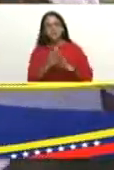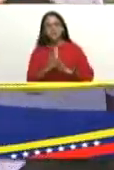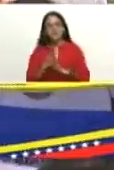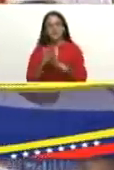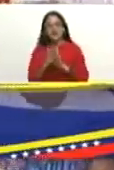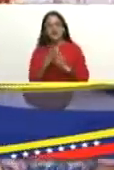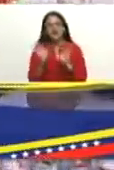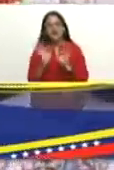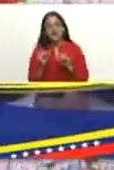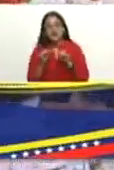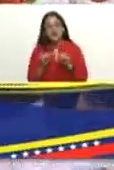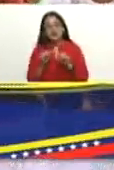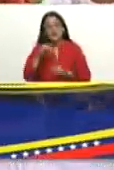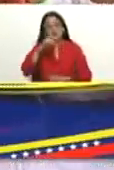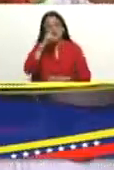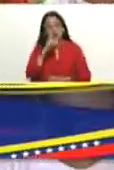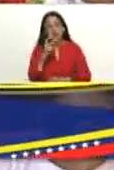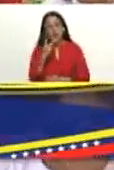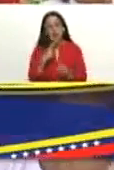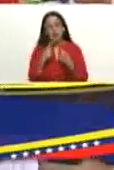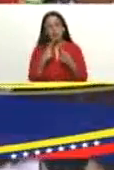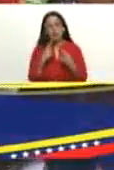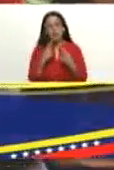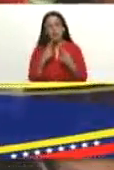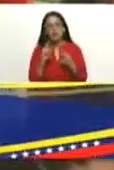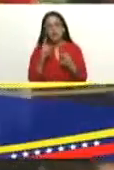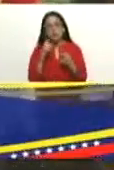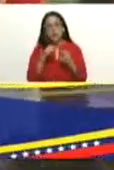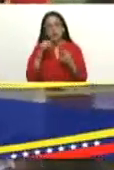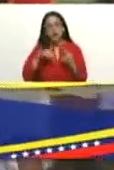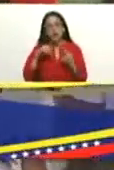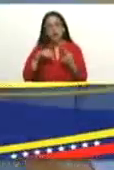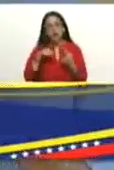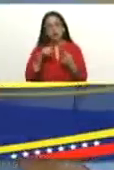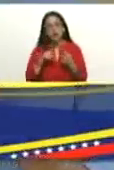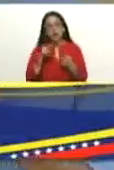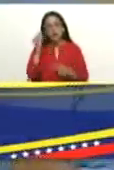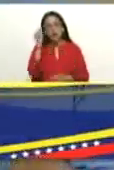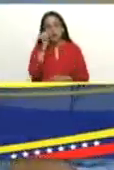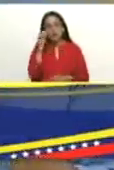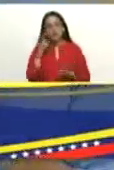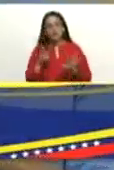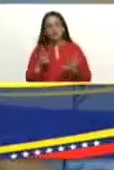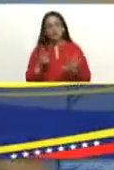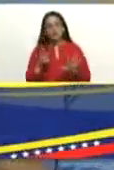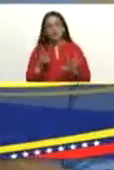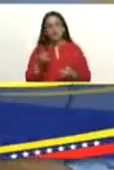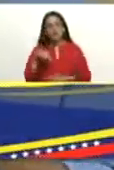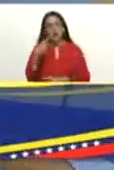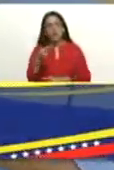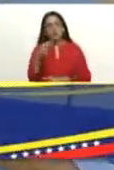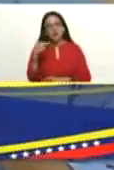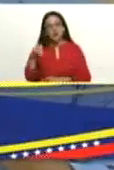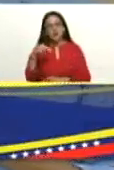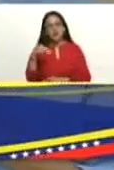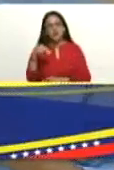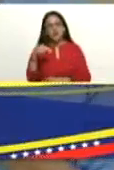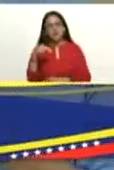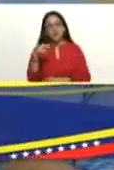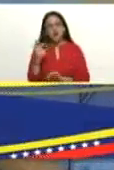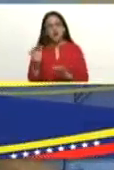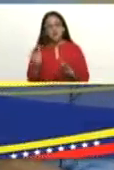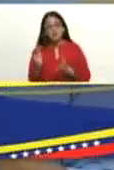método permanente. Este año vamos a hacer dos consultas, una ahorita, el domingo 7 y otra en noviembre. Hemos